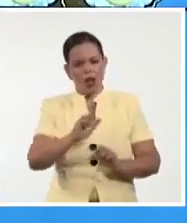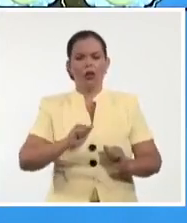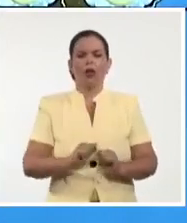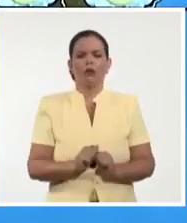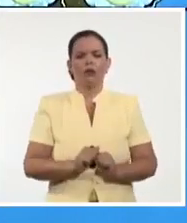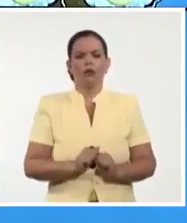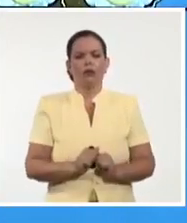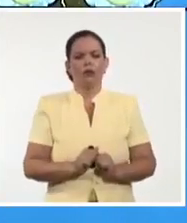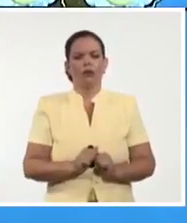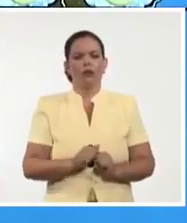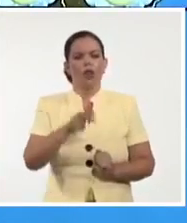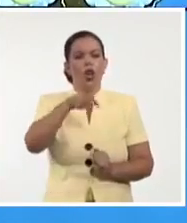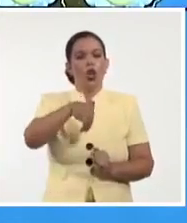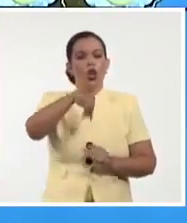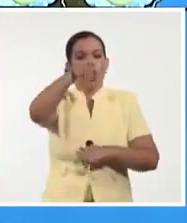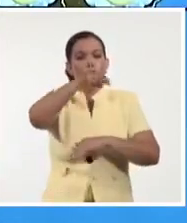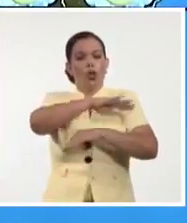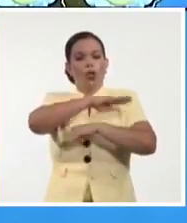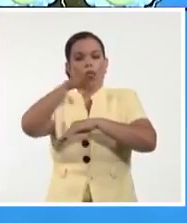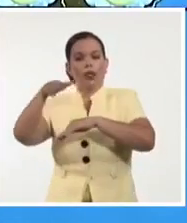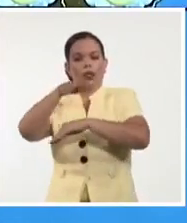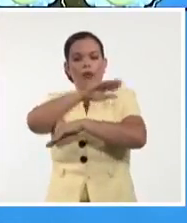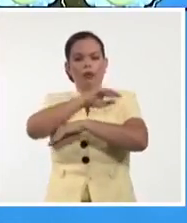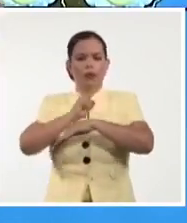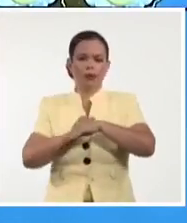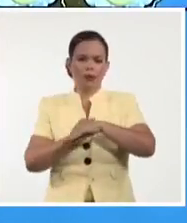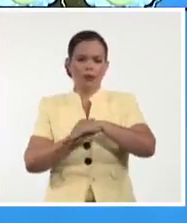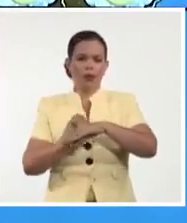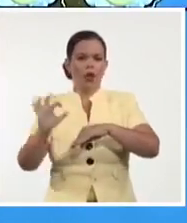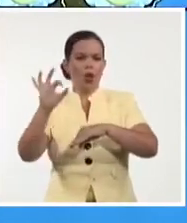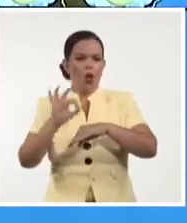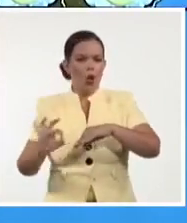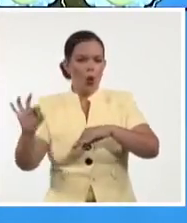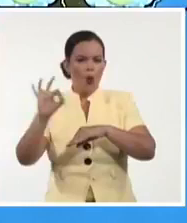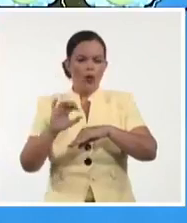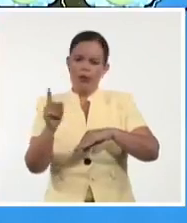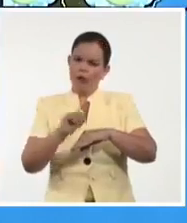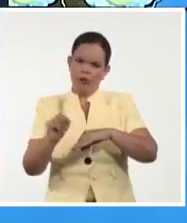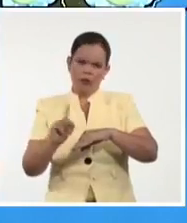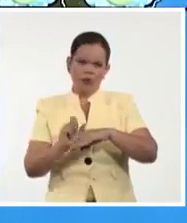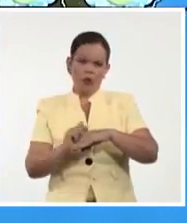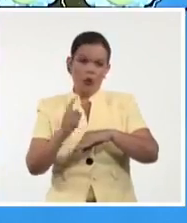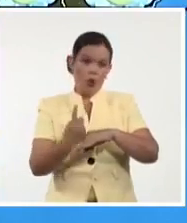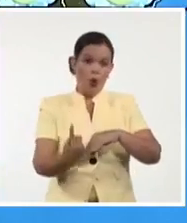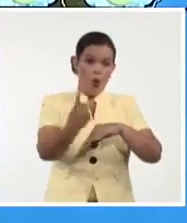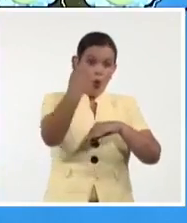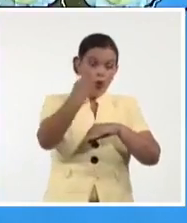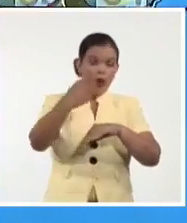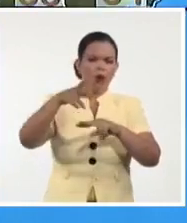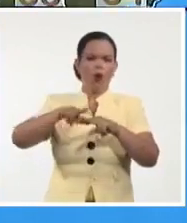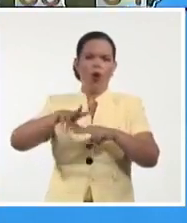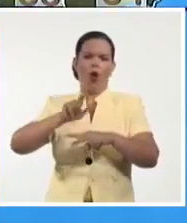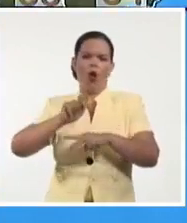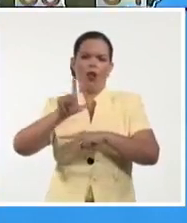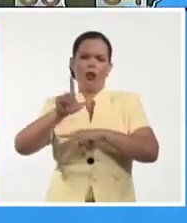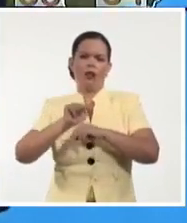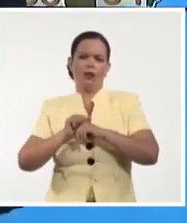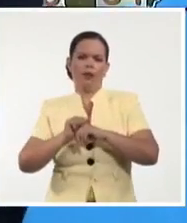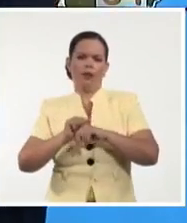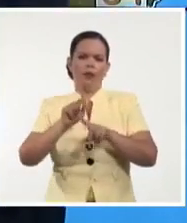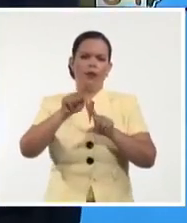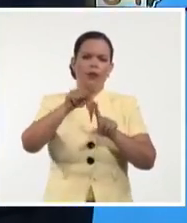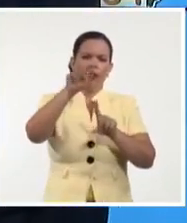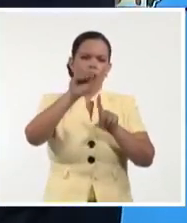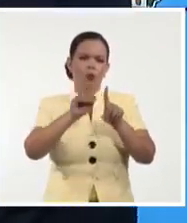probabilidad de vivió todavía en la noche y en el oriente del país holguín mantiene la probabilidad también de lluvias las temperaturas buenos